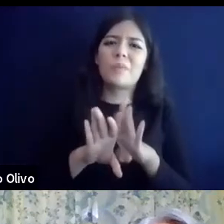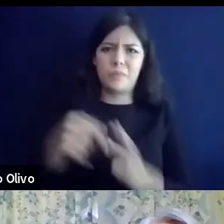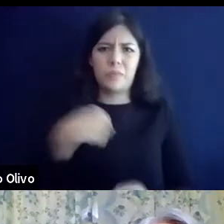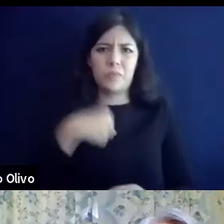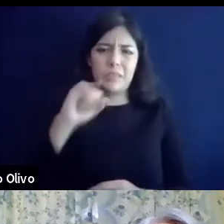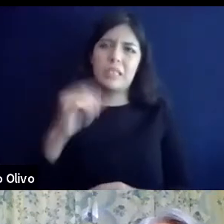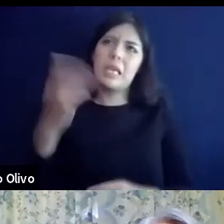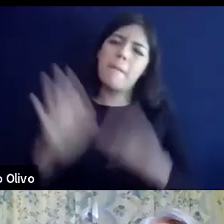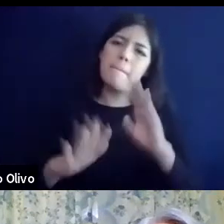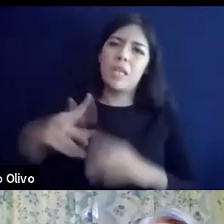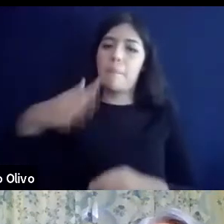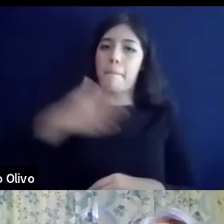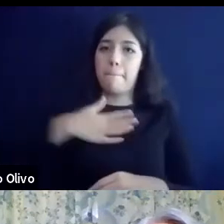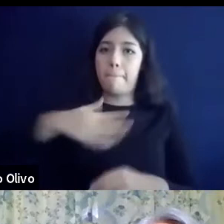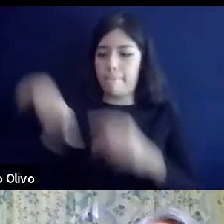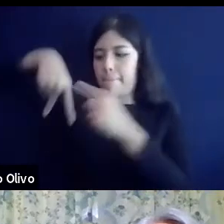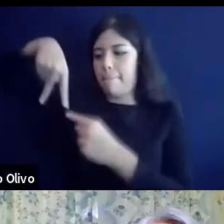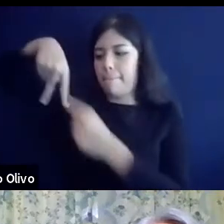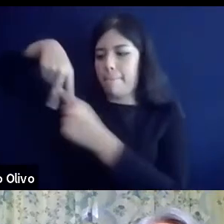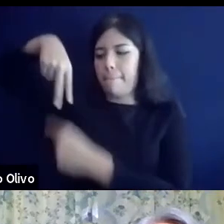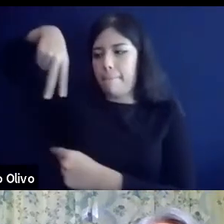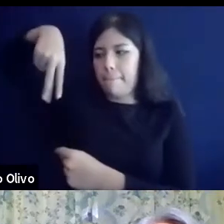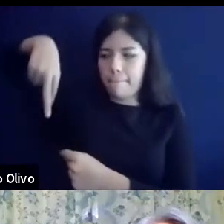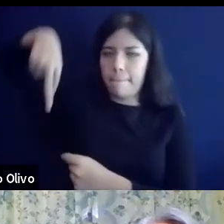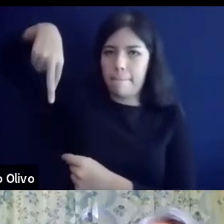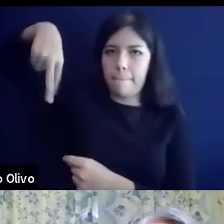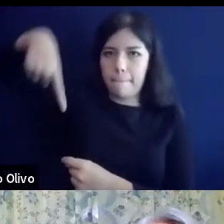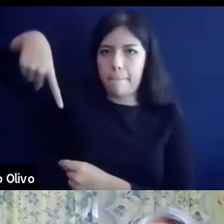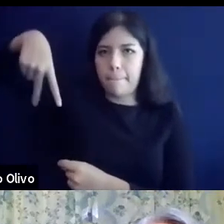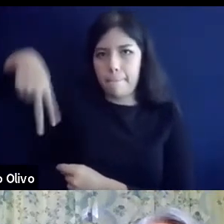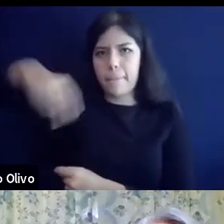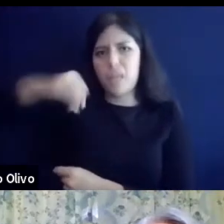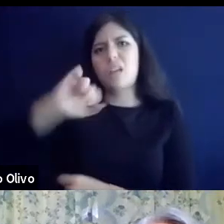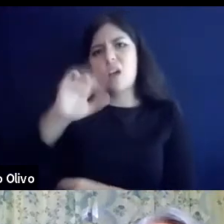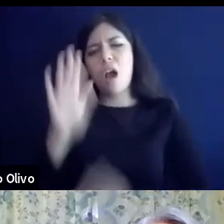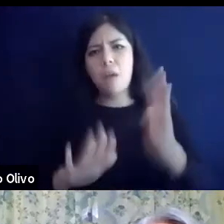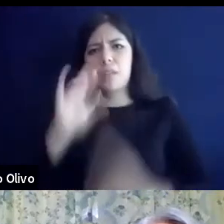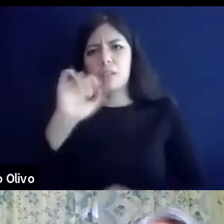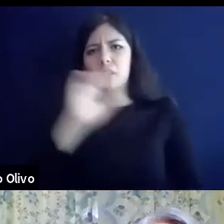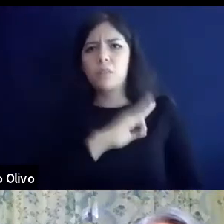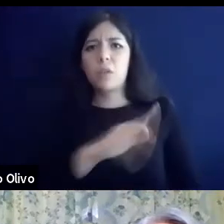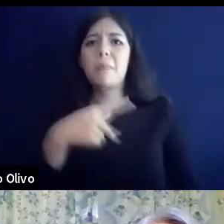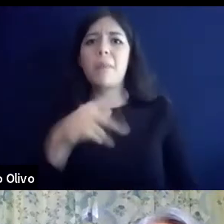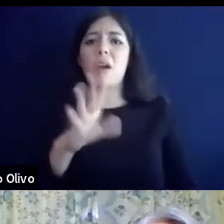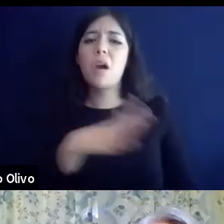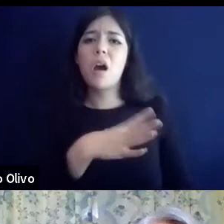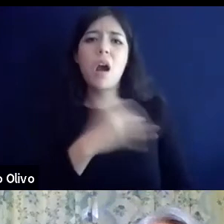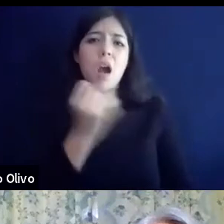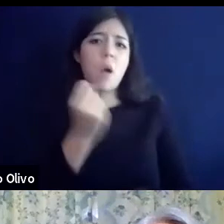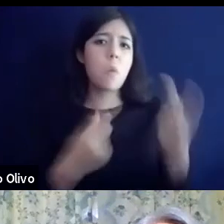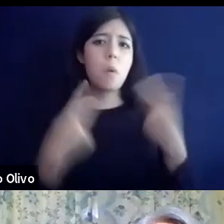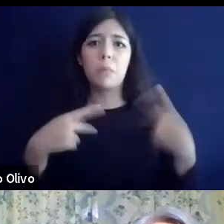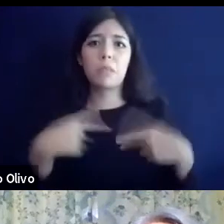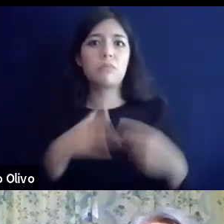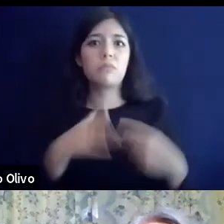cierto, en el afán de es nuestro Frankenstein y tiene que quedar bien, tuve cirugía tras cirugía, tras cirugía, tras cirugía,